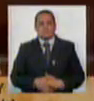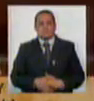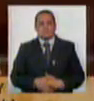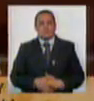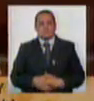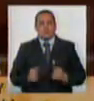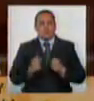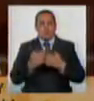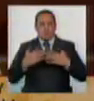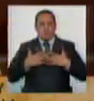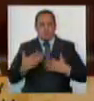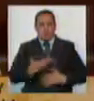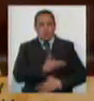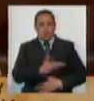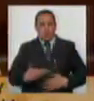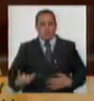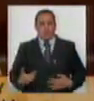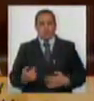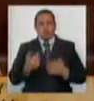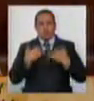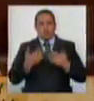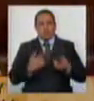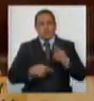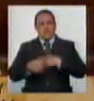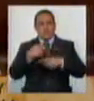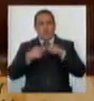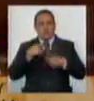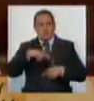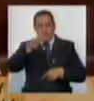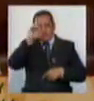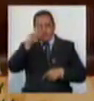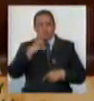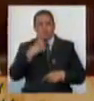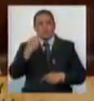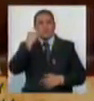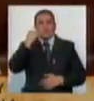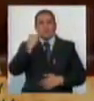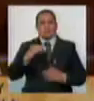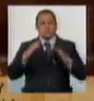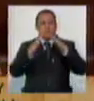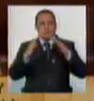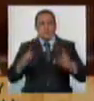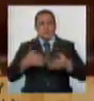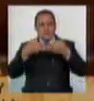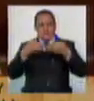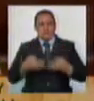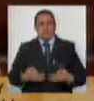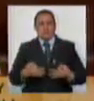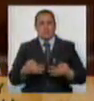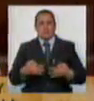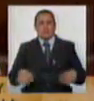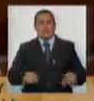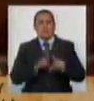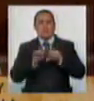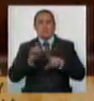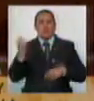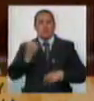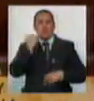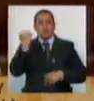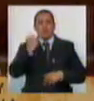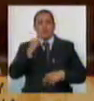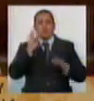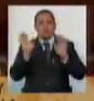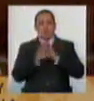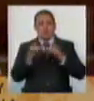Como gobierno, les hemos devuelto a los peruanos el derecho a la vivienda digna. Hemos logrado una